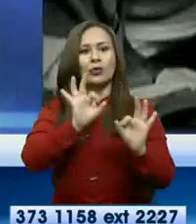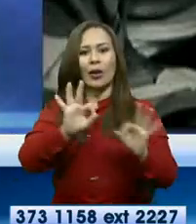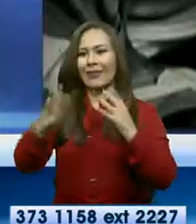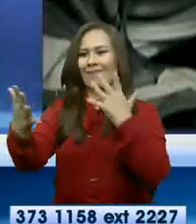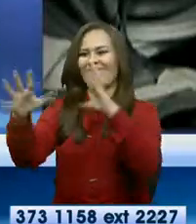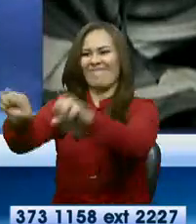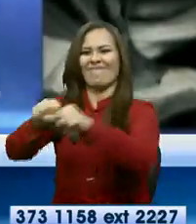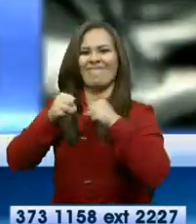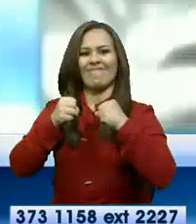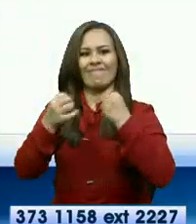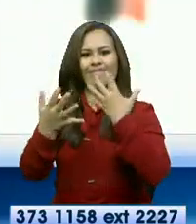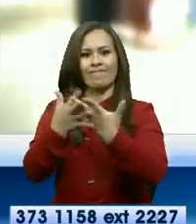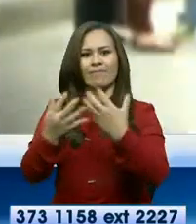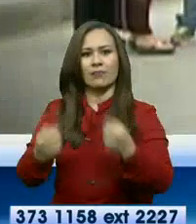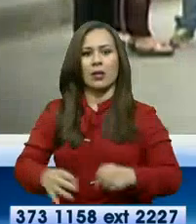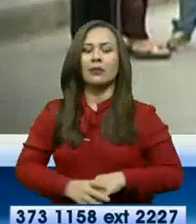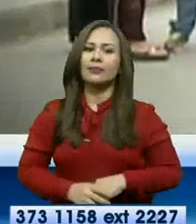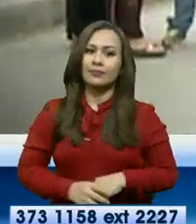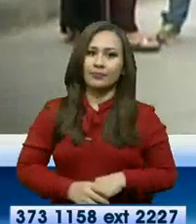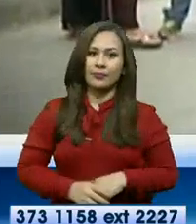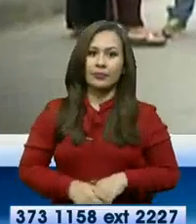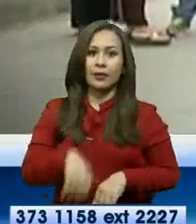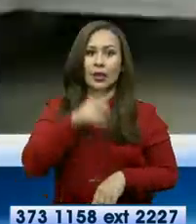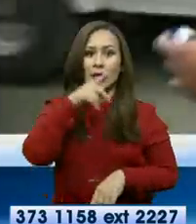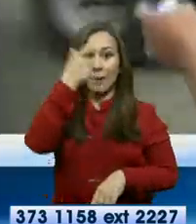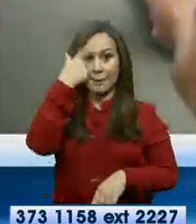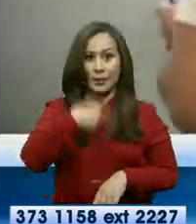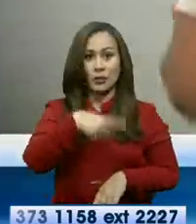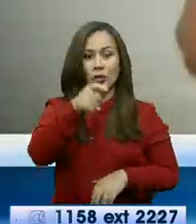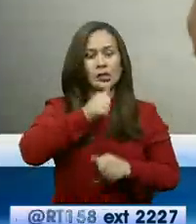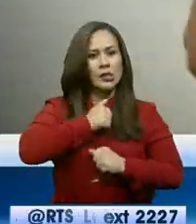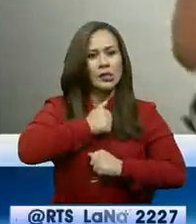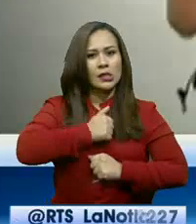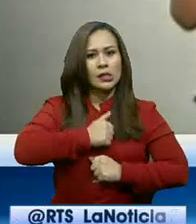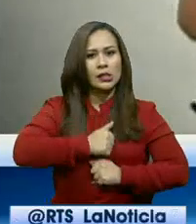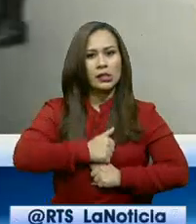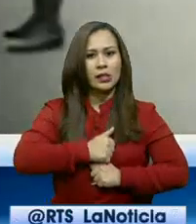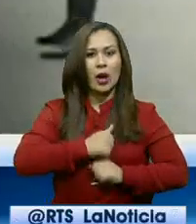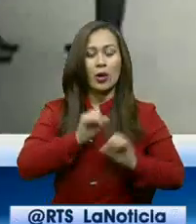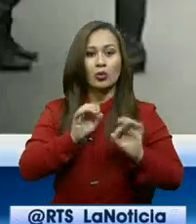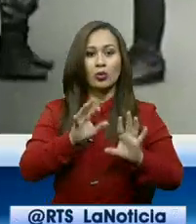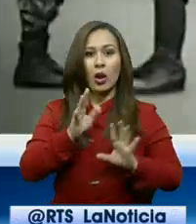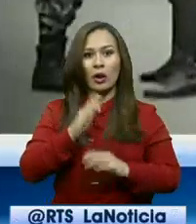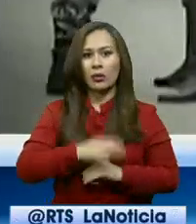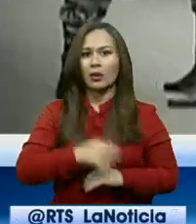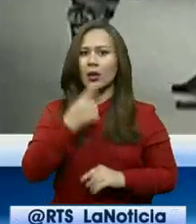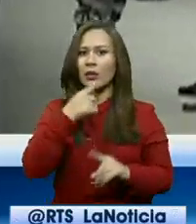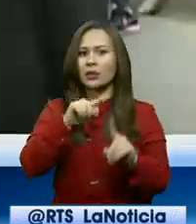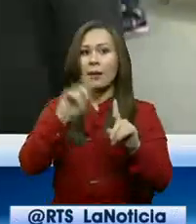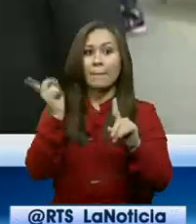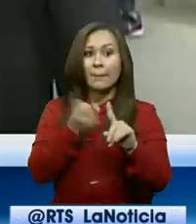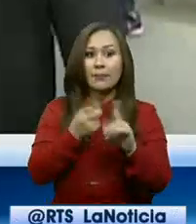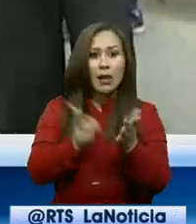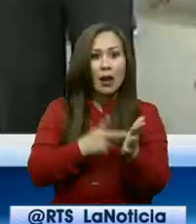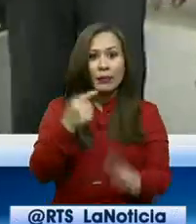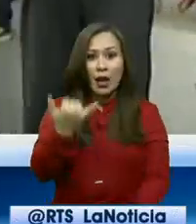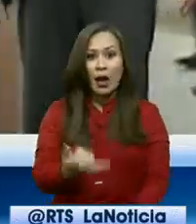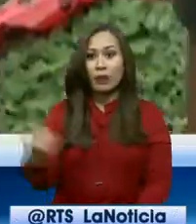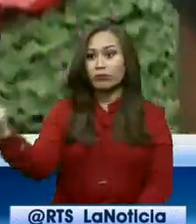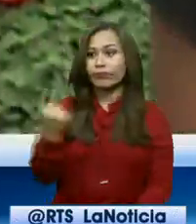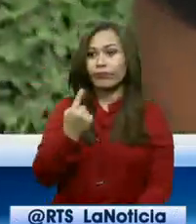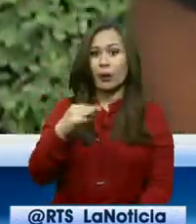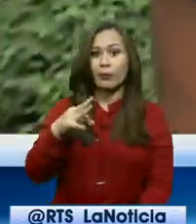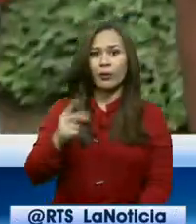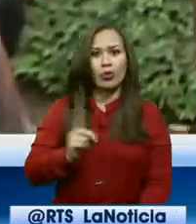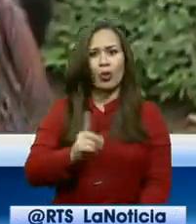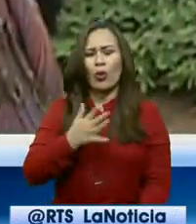a todos sus delincuentes. Las víctimas de este frustrado asalto dicen que no es la primera vez que la delincuencia los ataca. Si